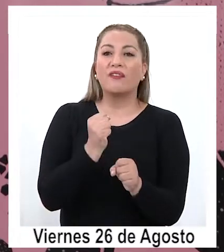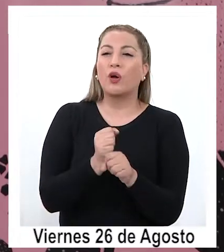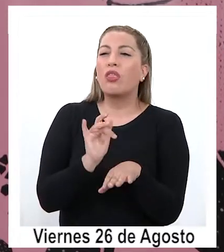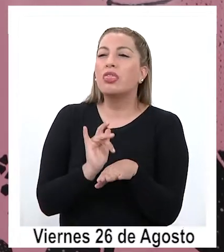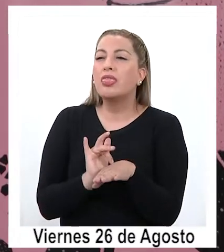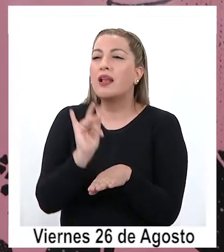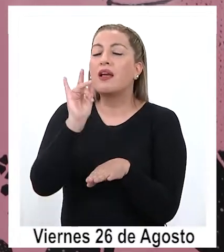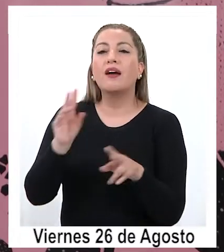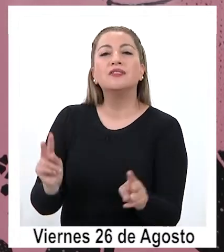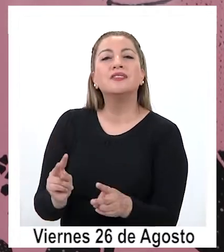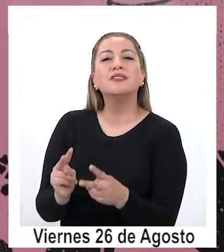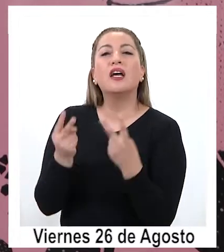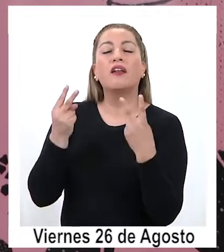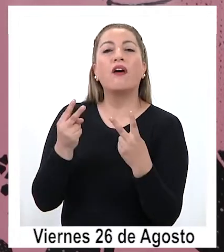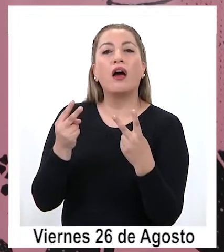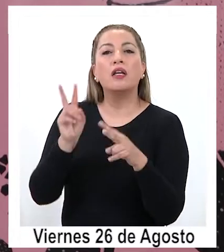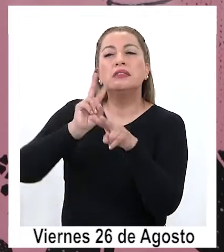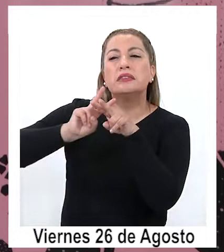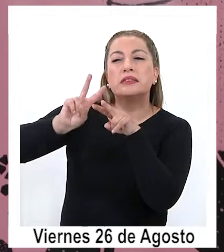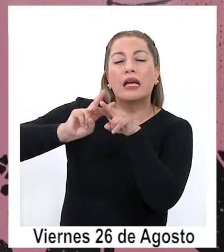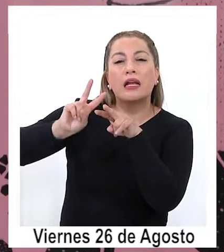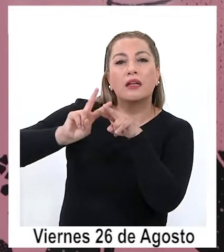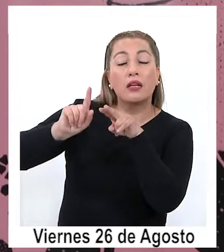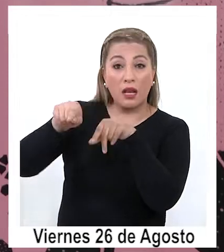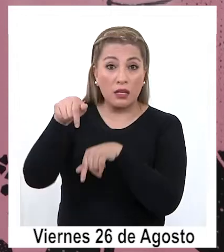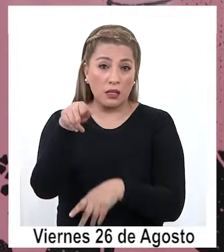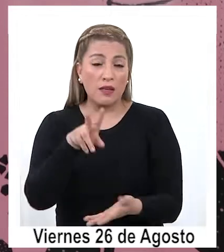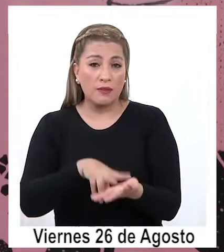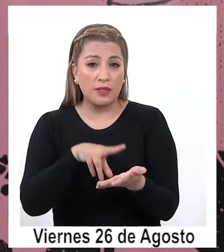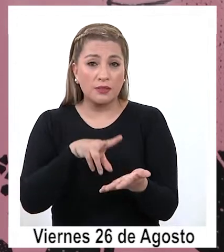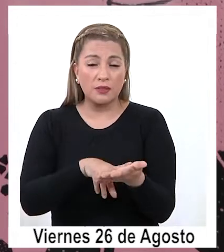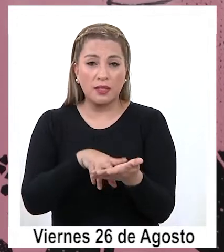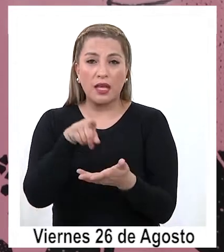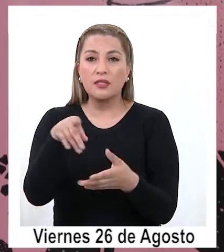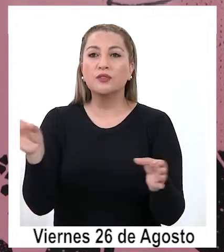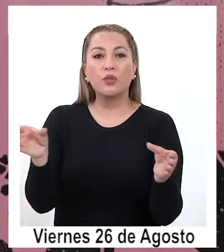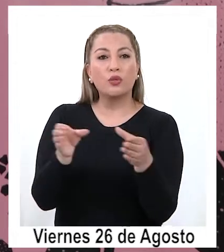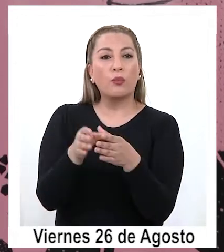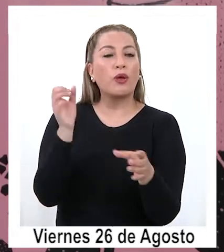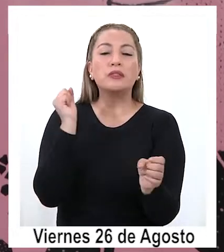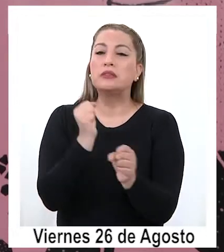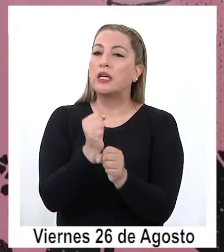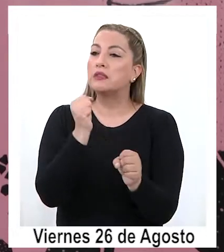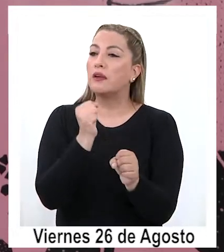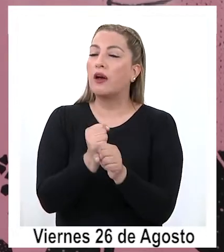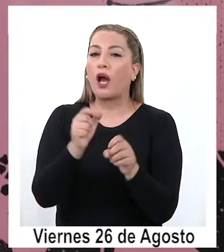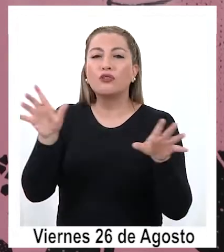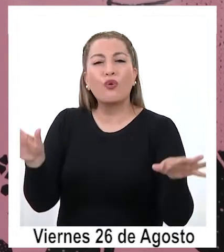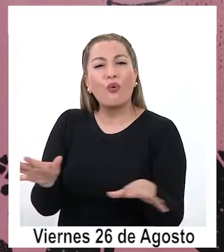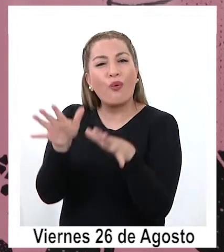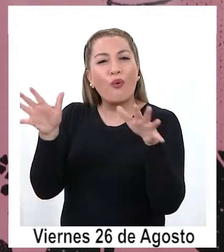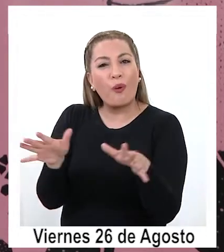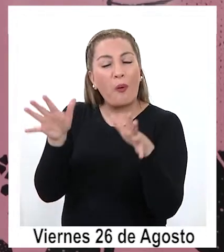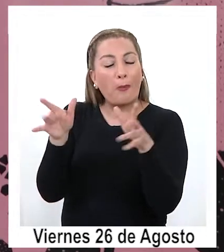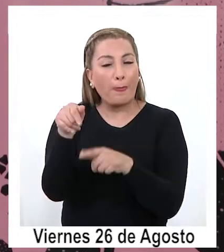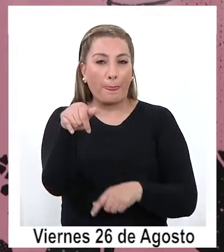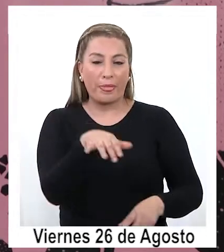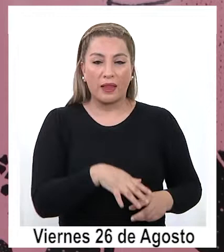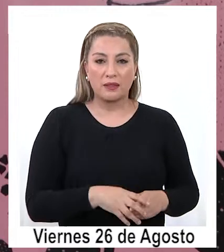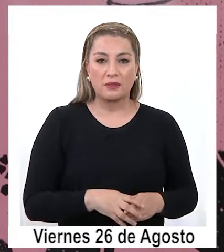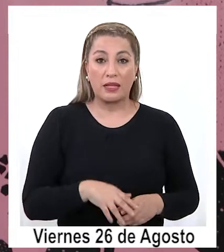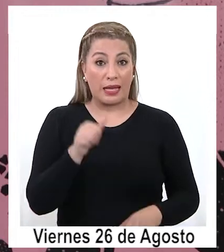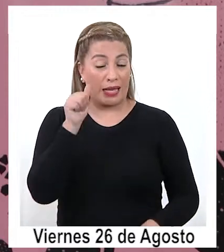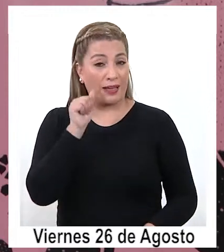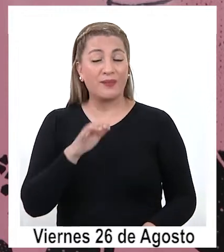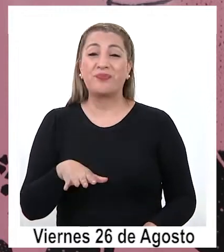delicado de recuperación, de restauración y la verdad es que ese equipo está trabajando muy motivadamente por